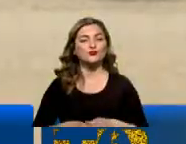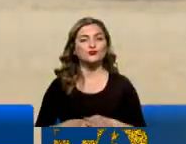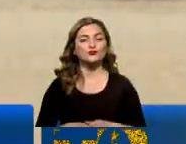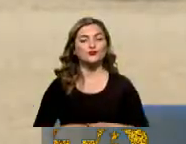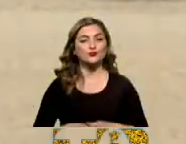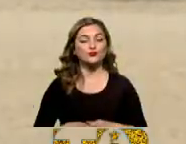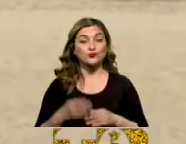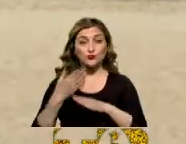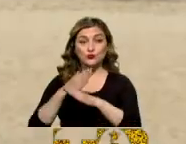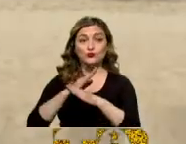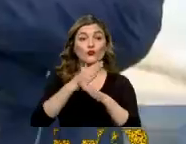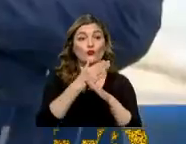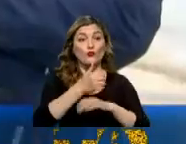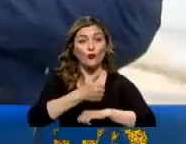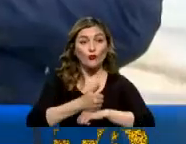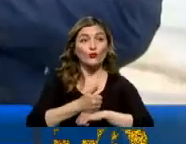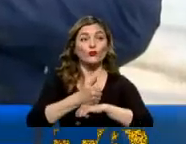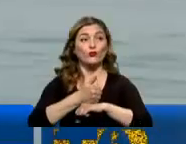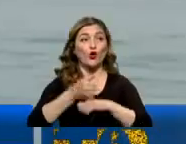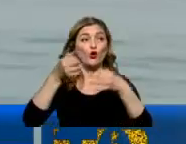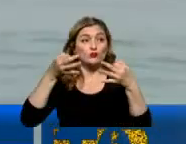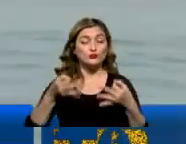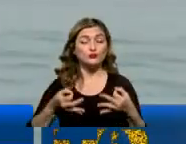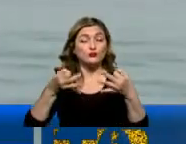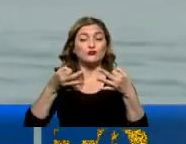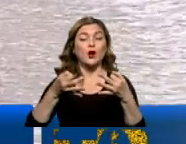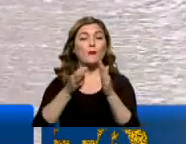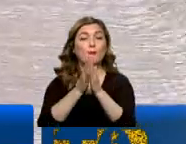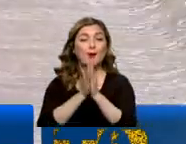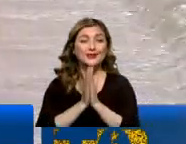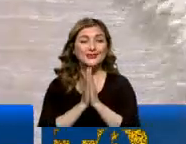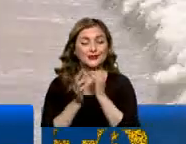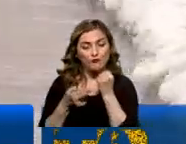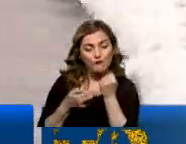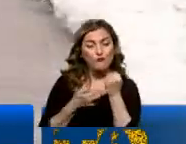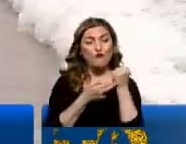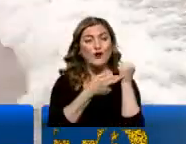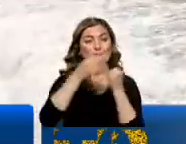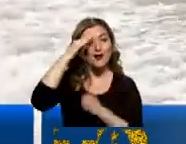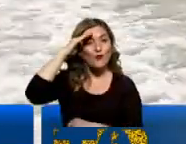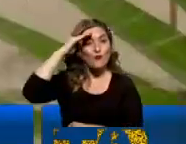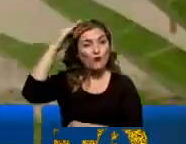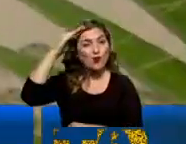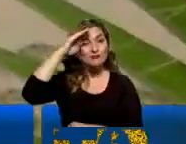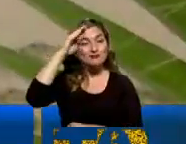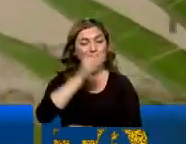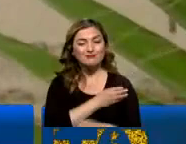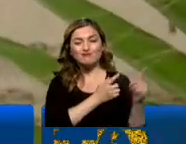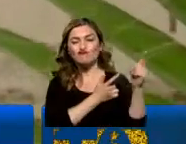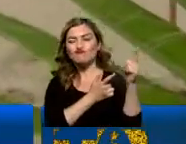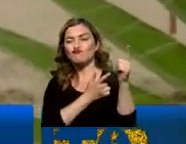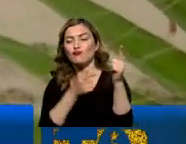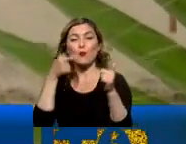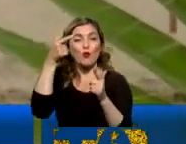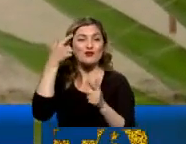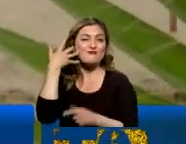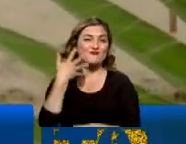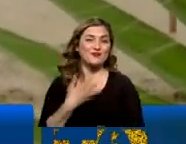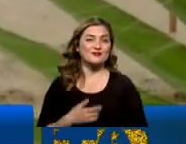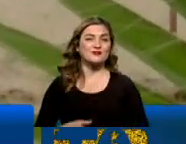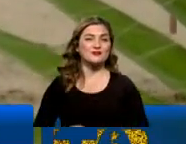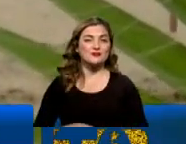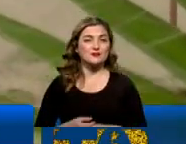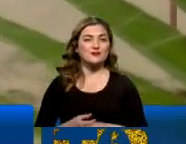Pese a las restricciones, las autoridades han confirmado que ya solicitaron refuerzos a la policía y militares para las próximas fechas.